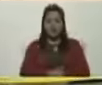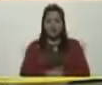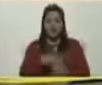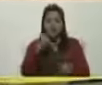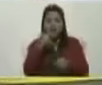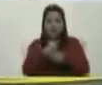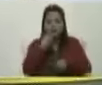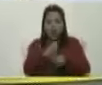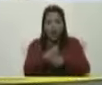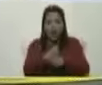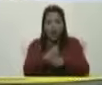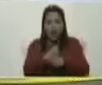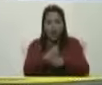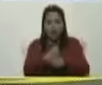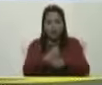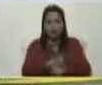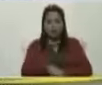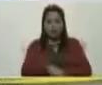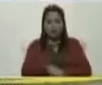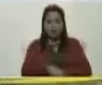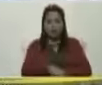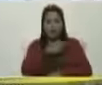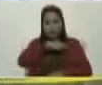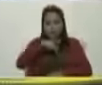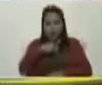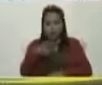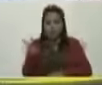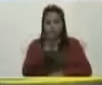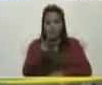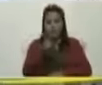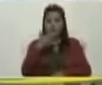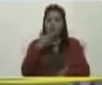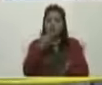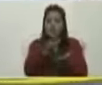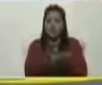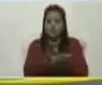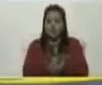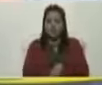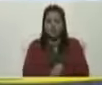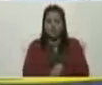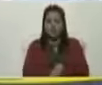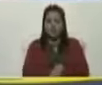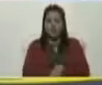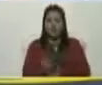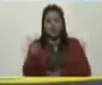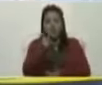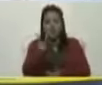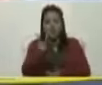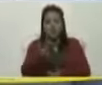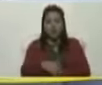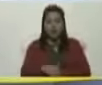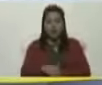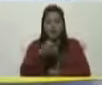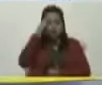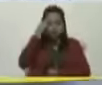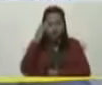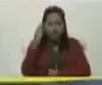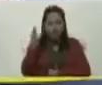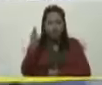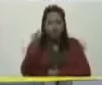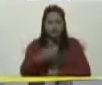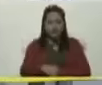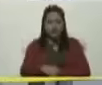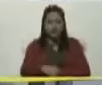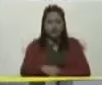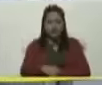Trabajar por nuestra querida Venezuela. Muchas gracias. Venezuela, Dios bendiga a Venezuela,